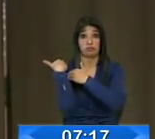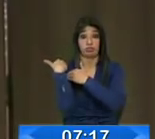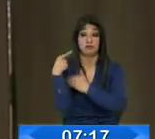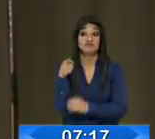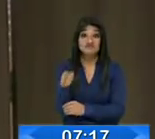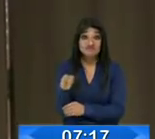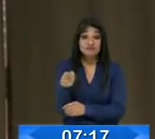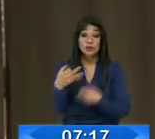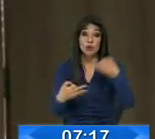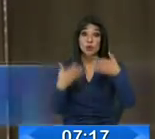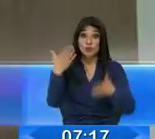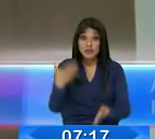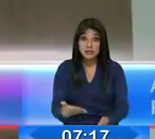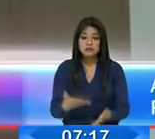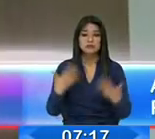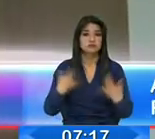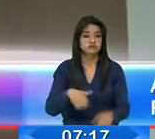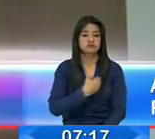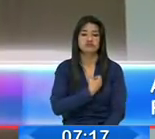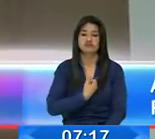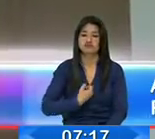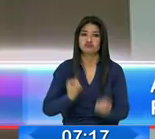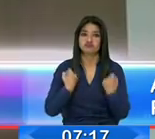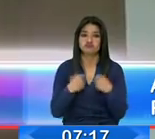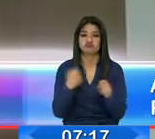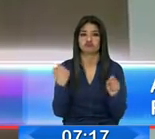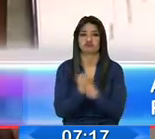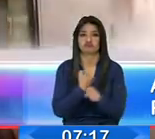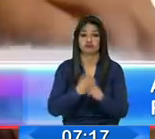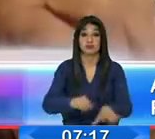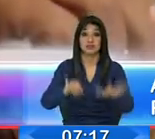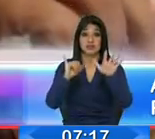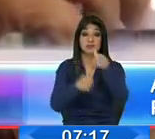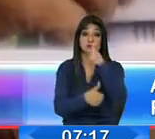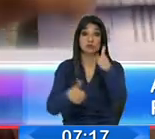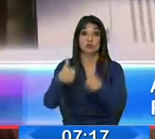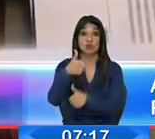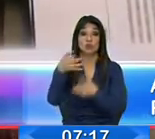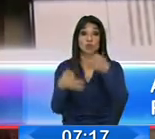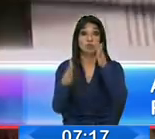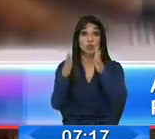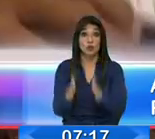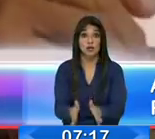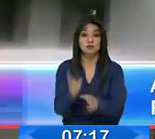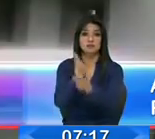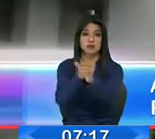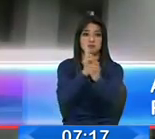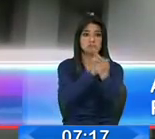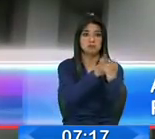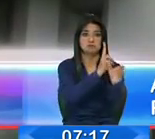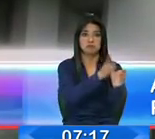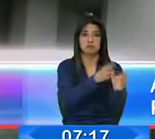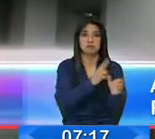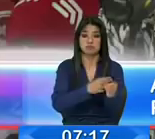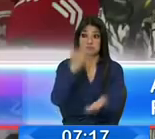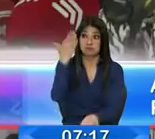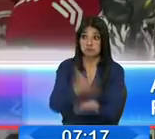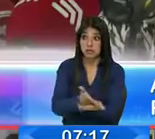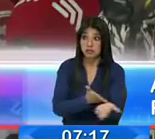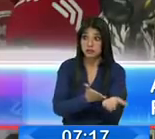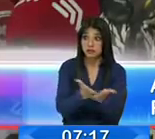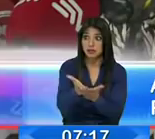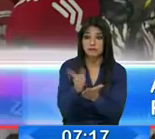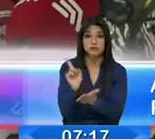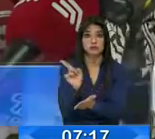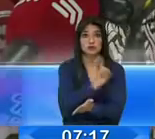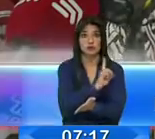Aguirre, han tenido que sacrificarse, pues al menos 6 conjueces integran varias salas para evitar paralizar el servicio. Se ha